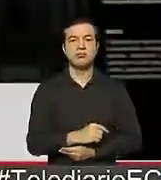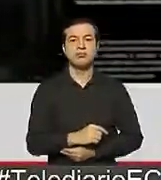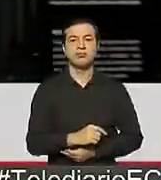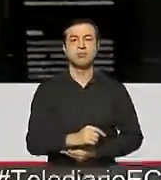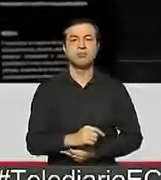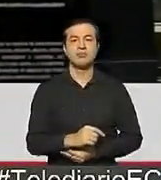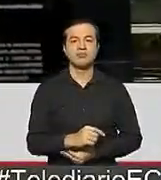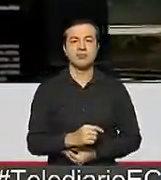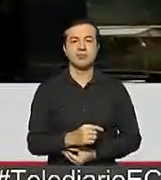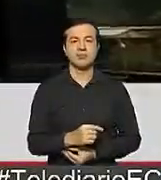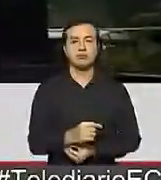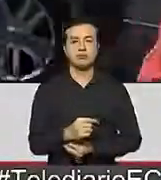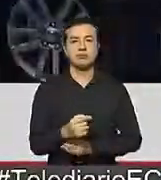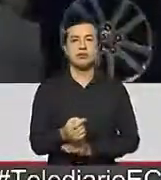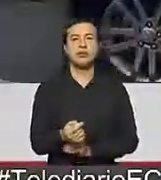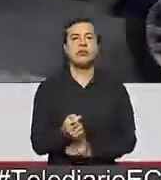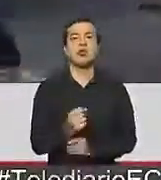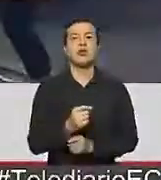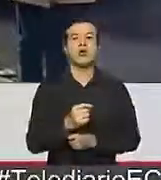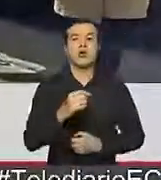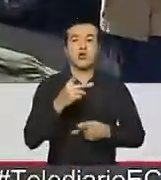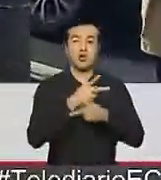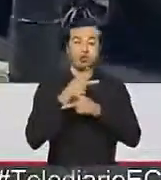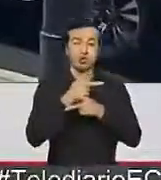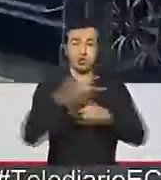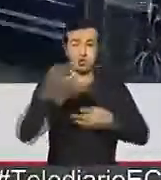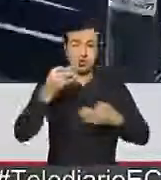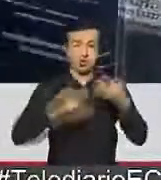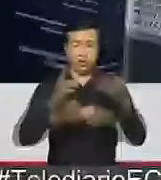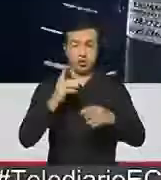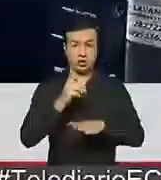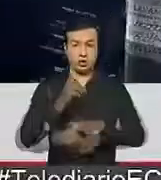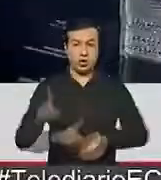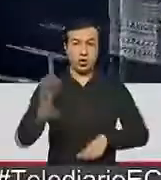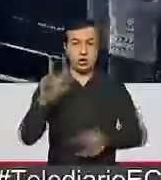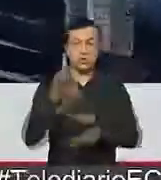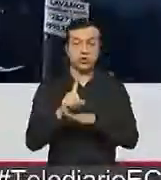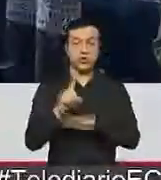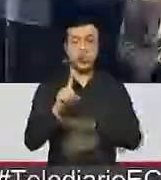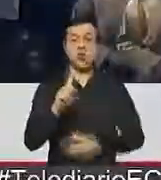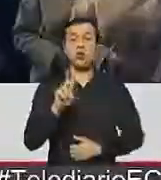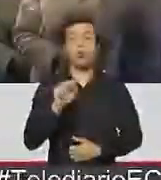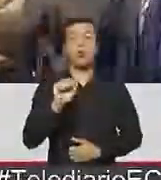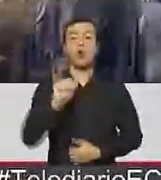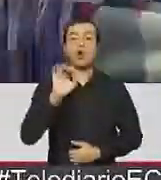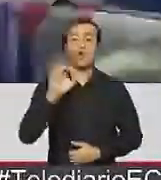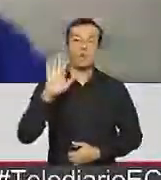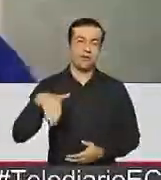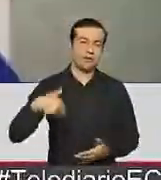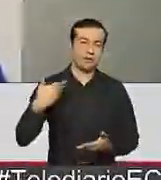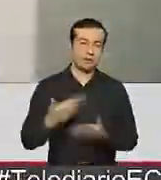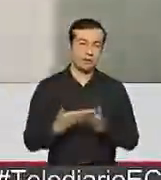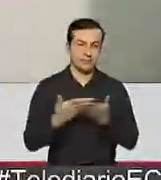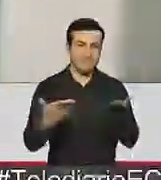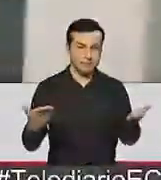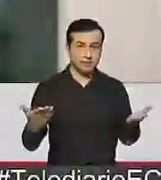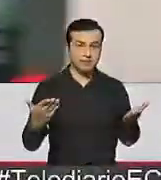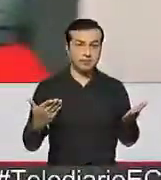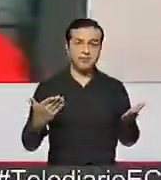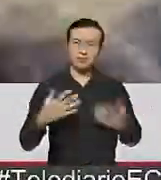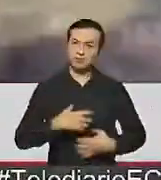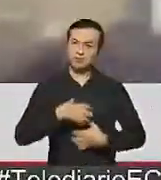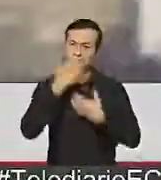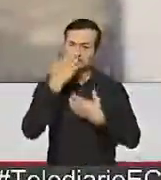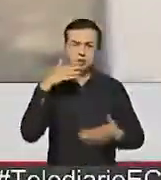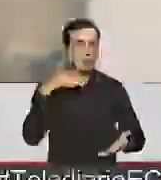Hasta el Consejo de la Judicatura acudió Leopoldo Quirós, director de la Unidad de Análisis Financiero y Económico UAFE, donde presentó una